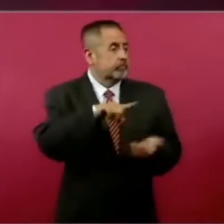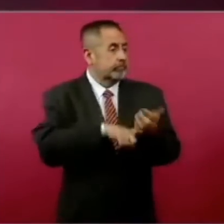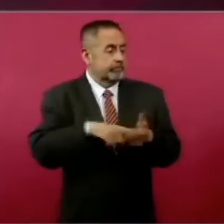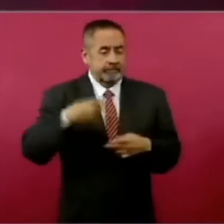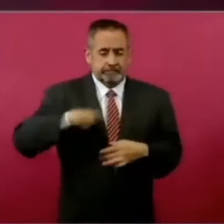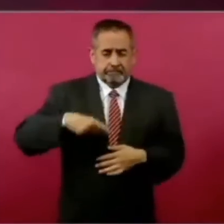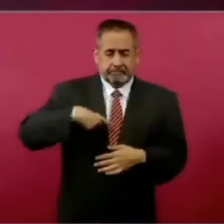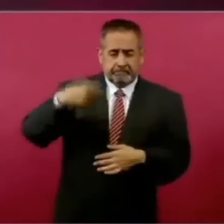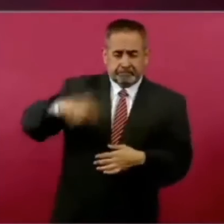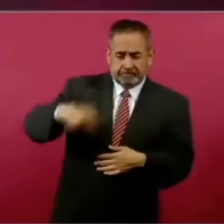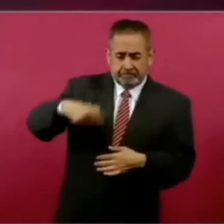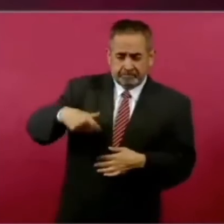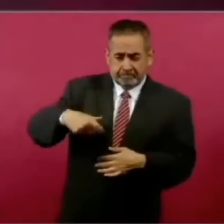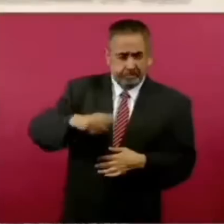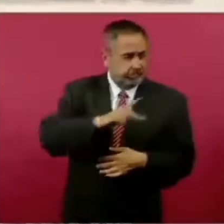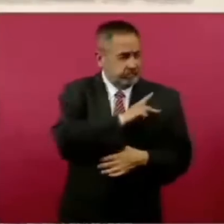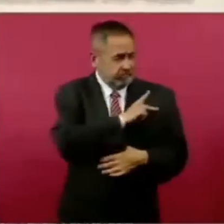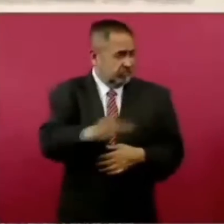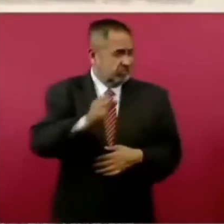malvado.